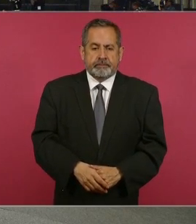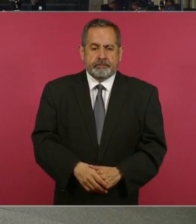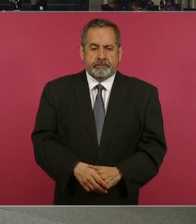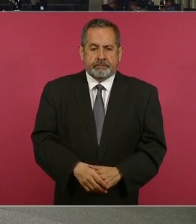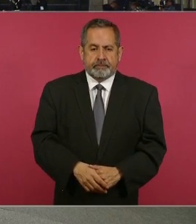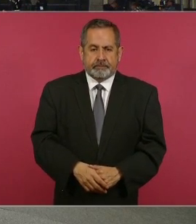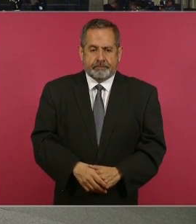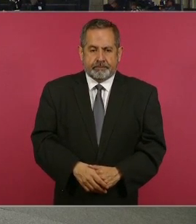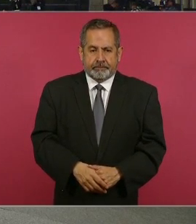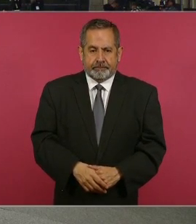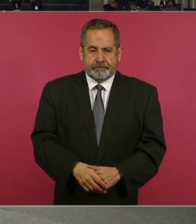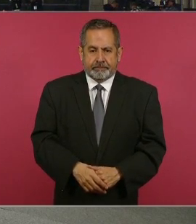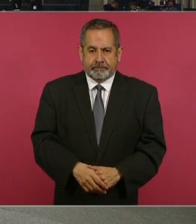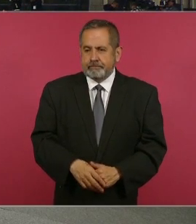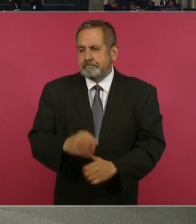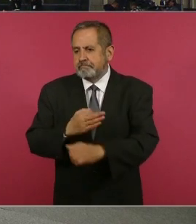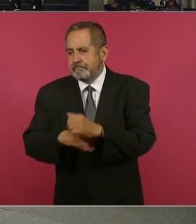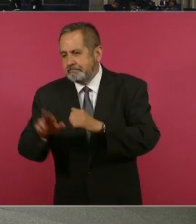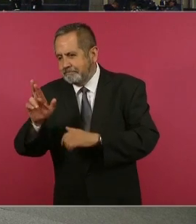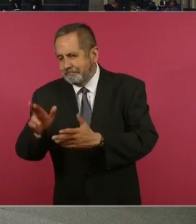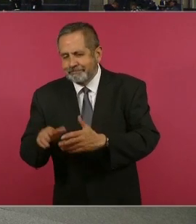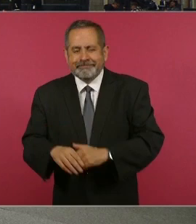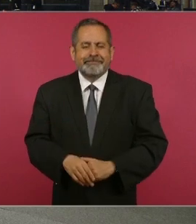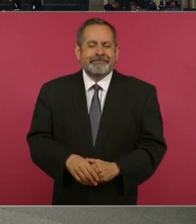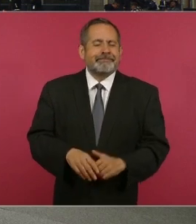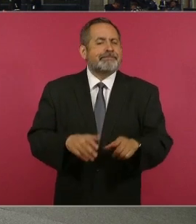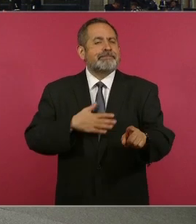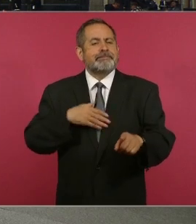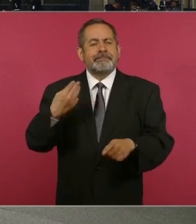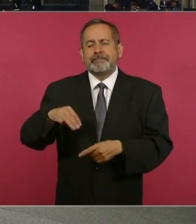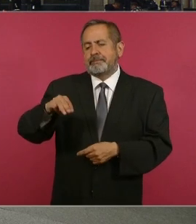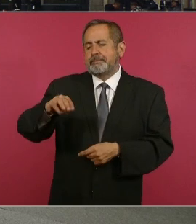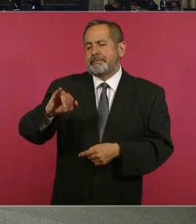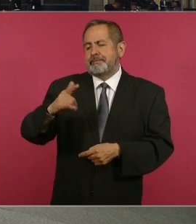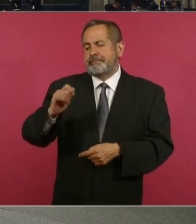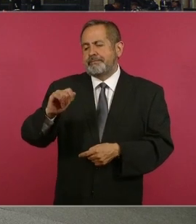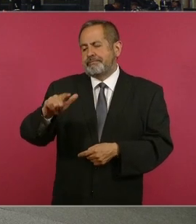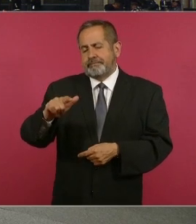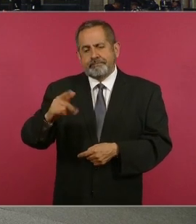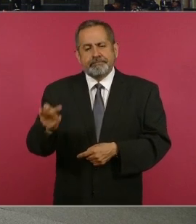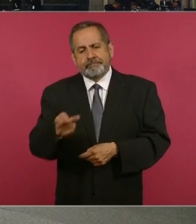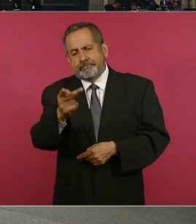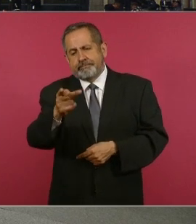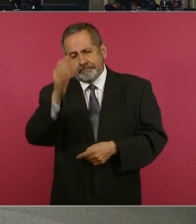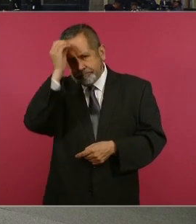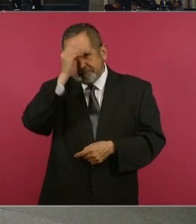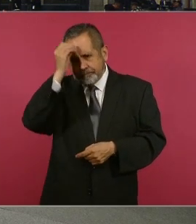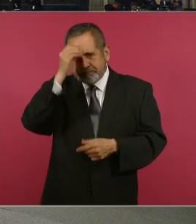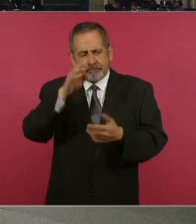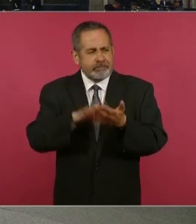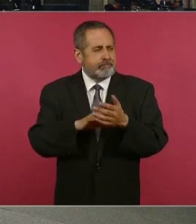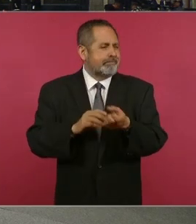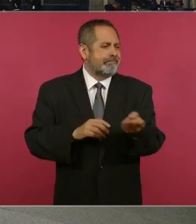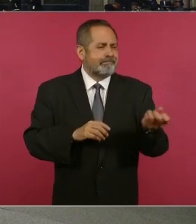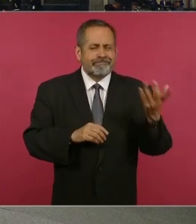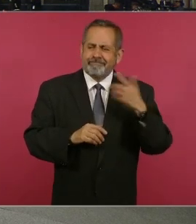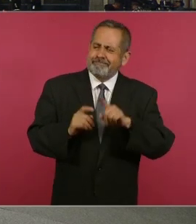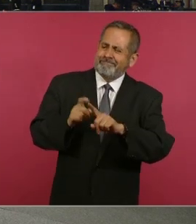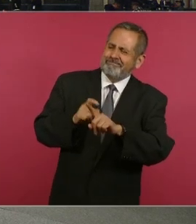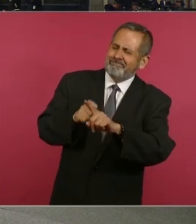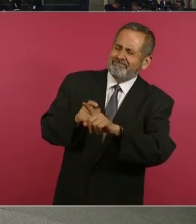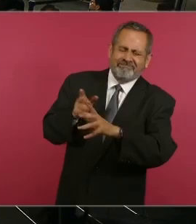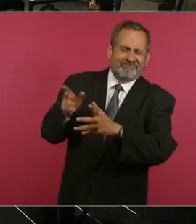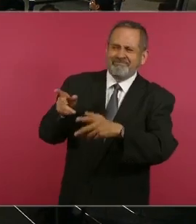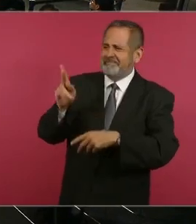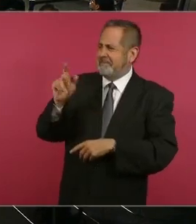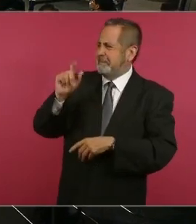Buen día, presidente Miguel Hernández de Posta MX. Preguntarle, pues, ¿cuál es su opinión acerca de las críticas que se han recibido en torno a